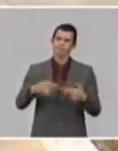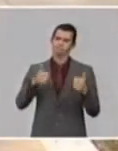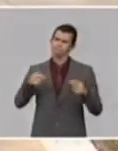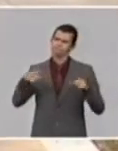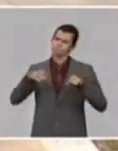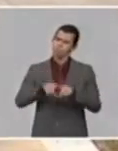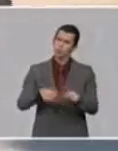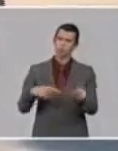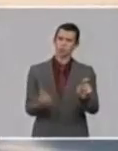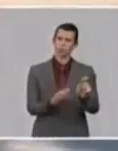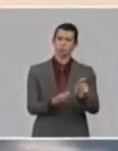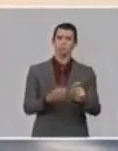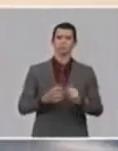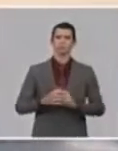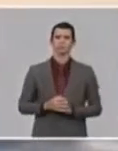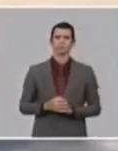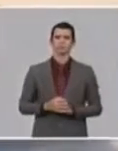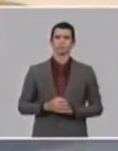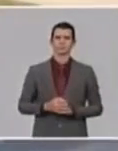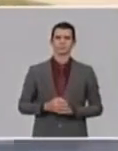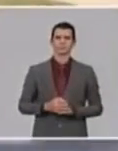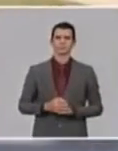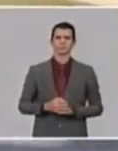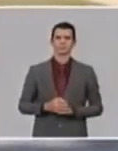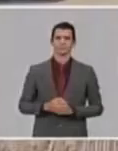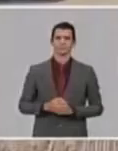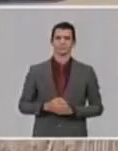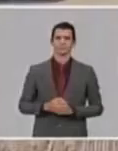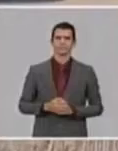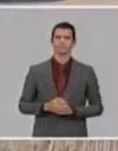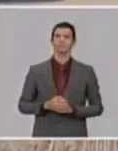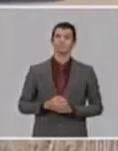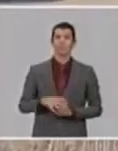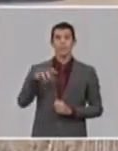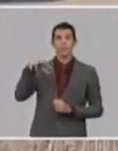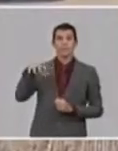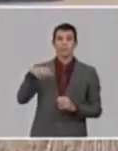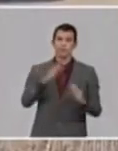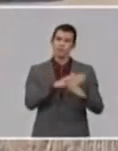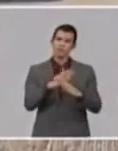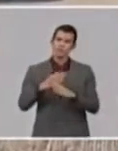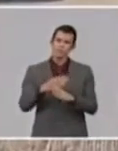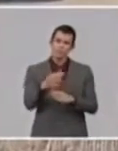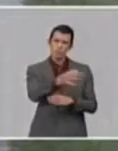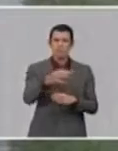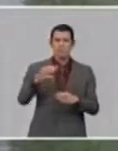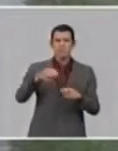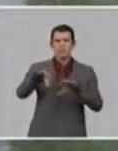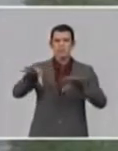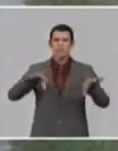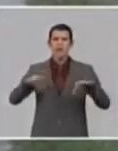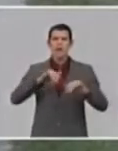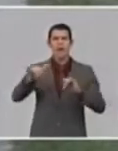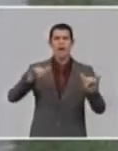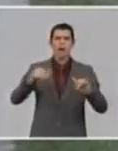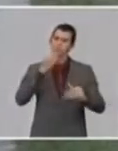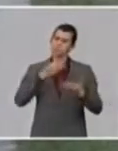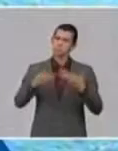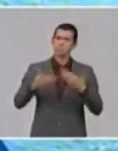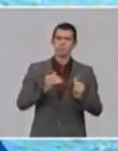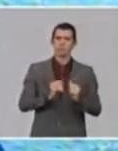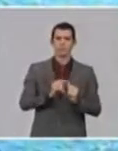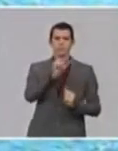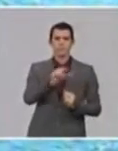es de todos, en ciudades y apartados asentamientos pinareños, los vecinos refuerzan la guardia. Hay que destacar también